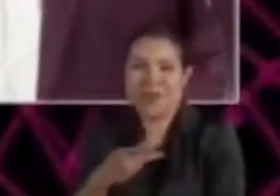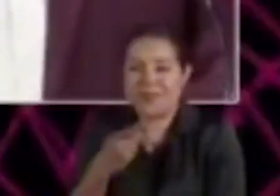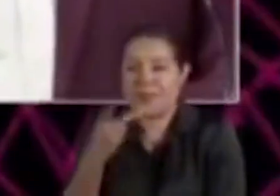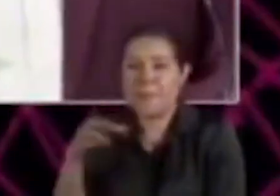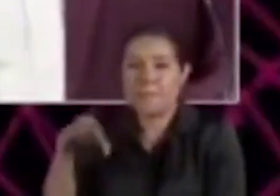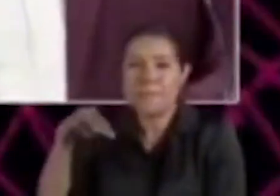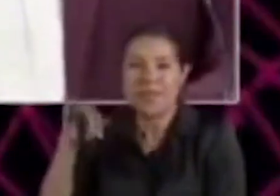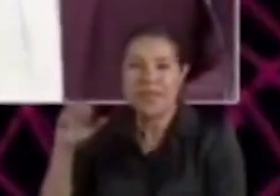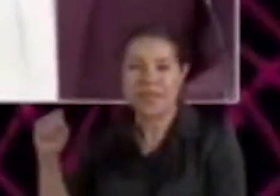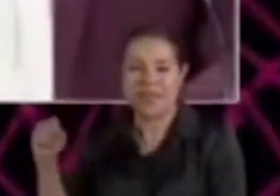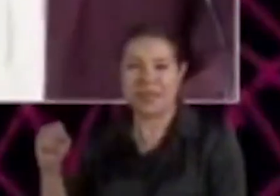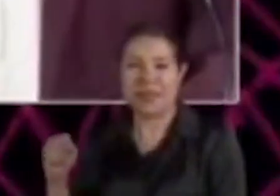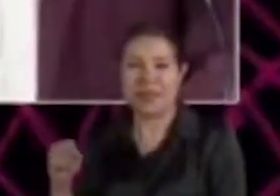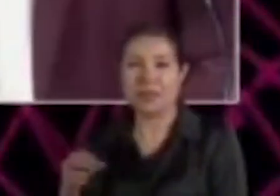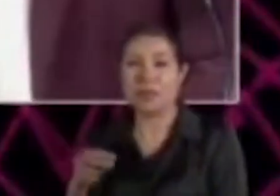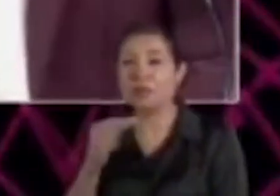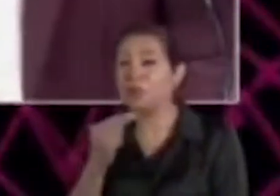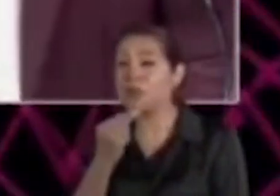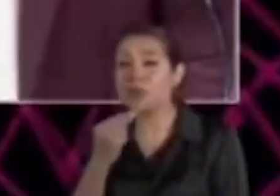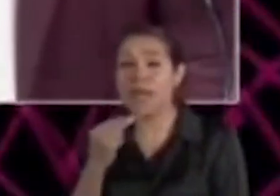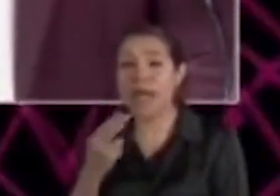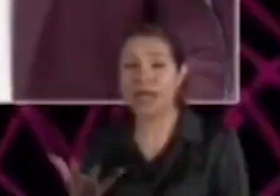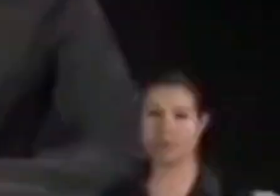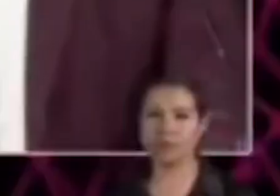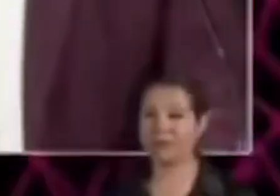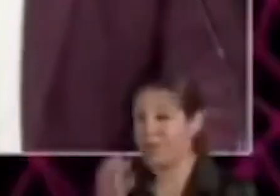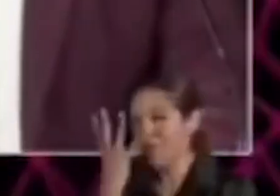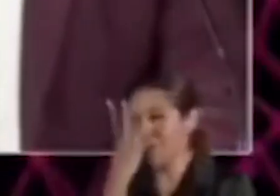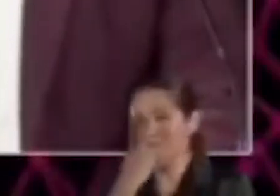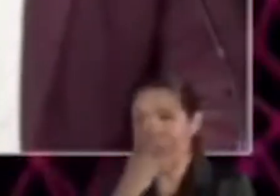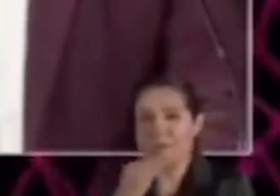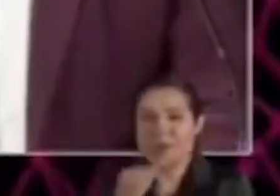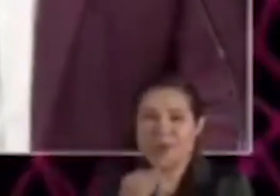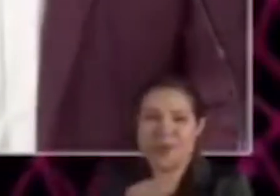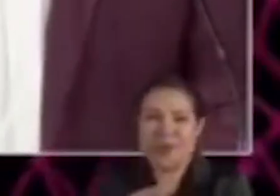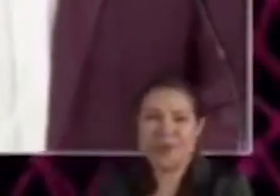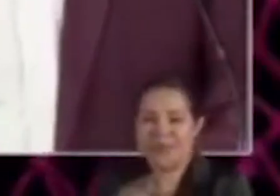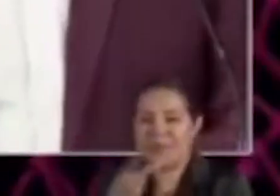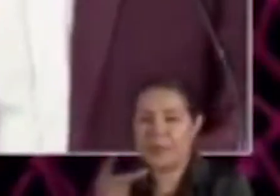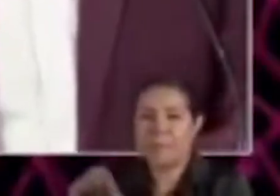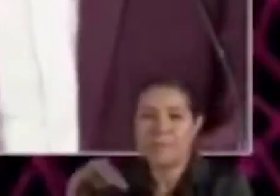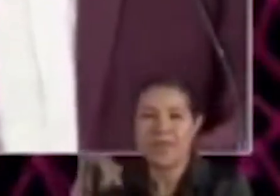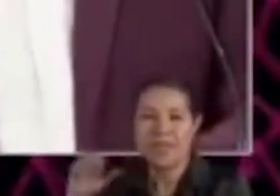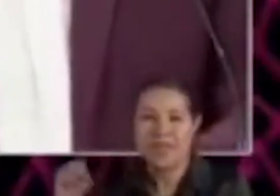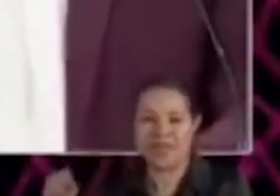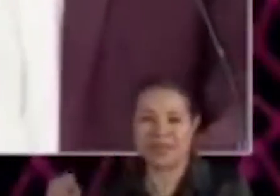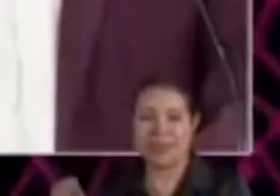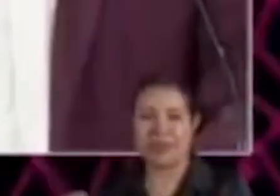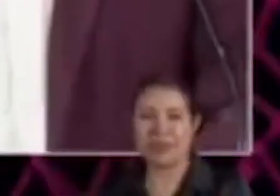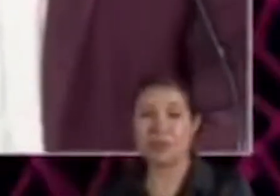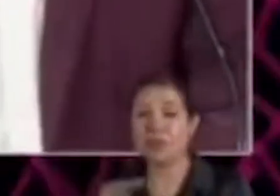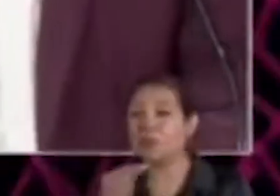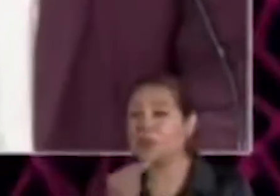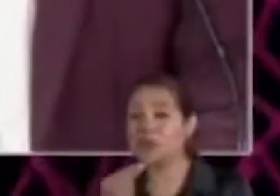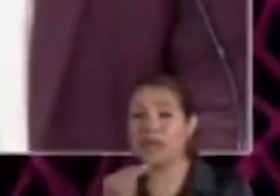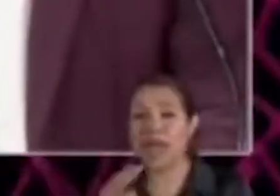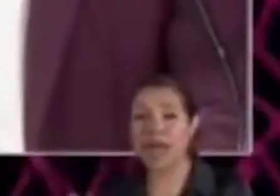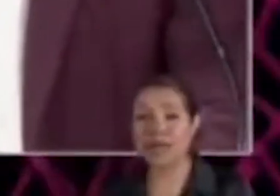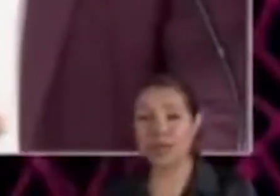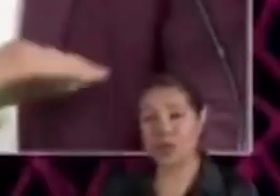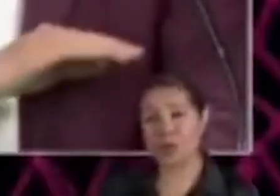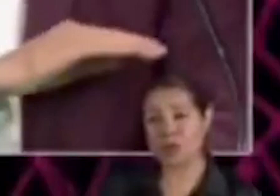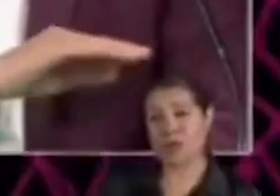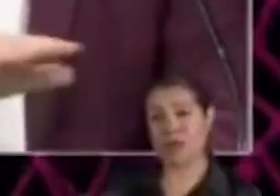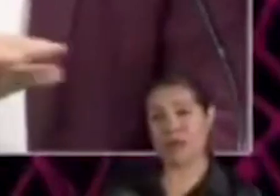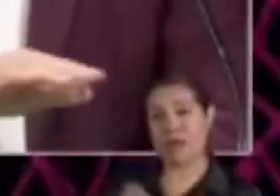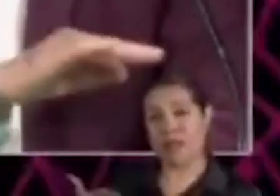con los candidatos y candidatas al senado al hablar sobre la problemática en materia de agua e inseguridad que